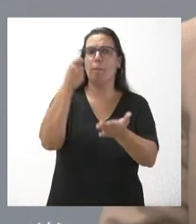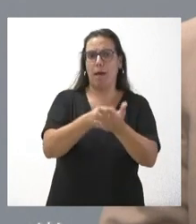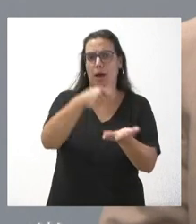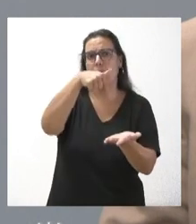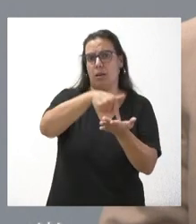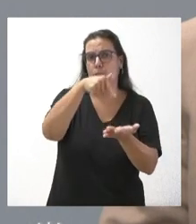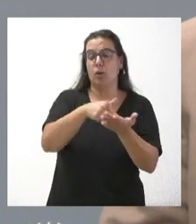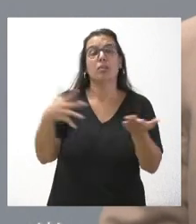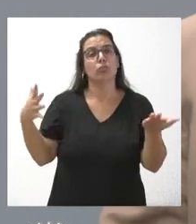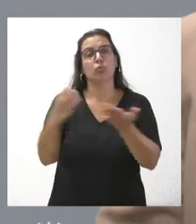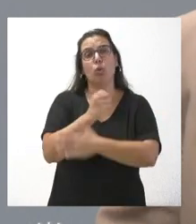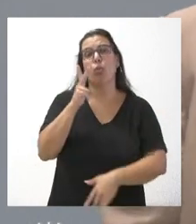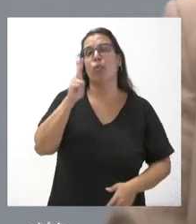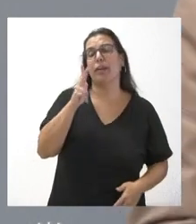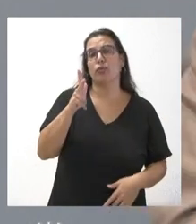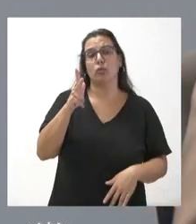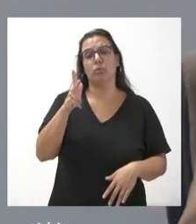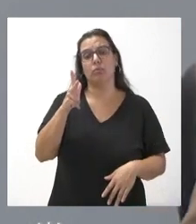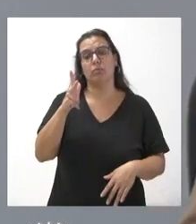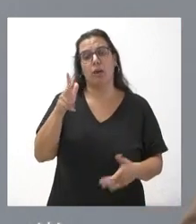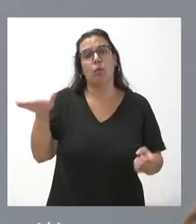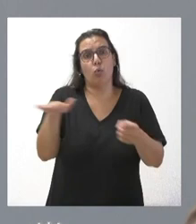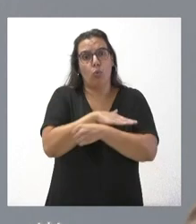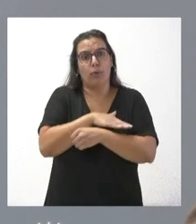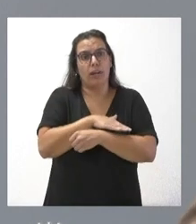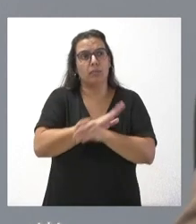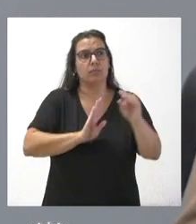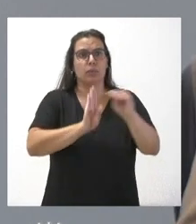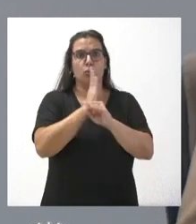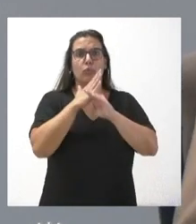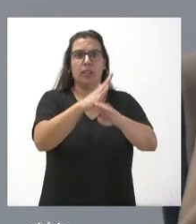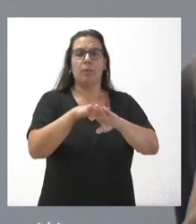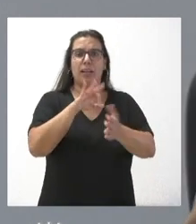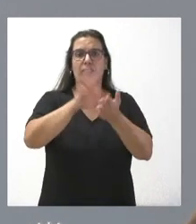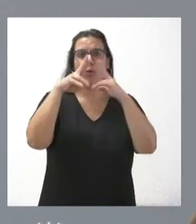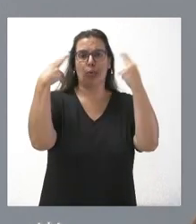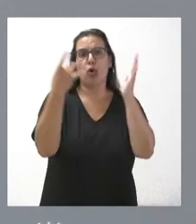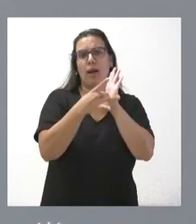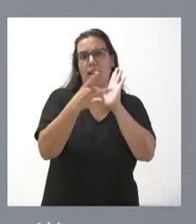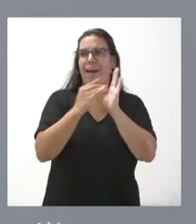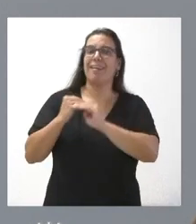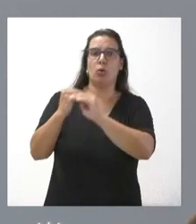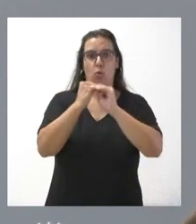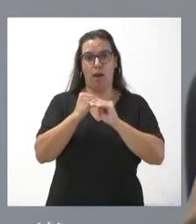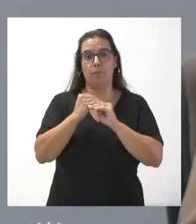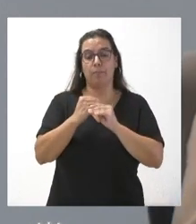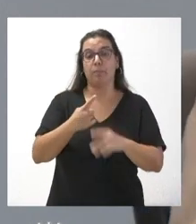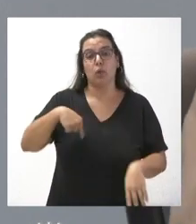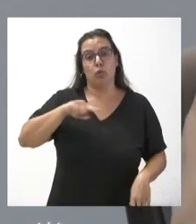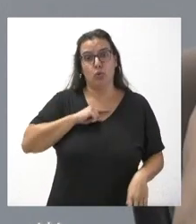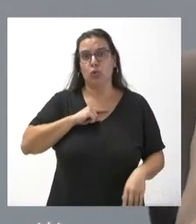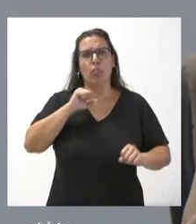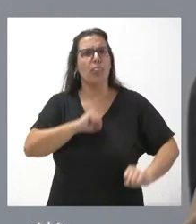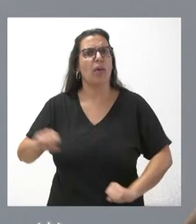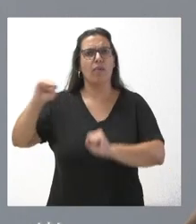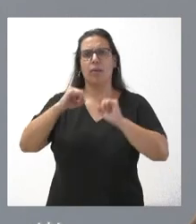los ciudadanos tienen derecho a recibir una financiación para los servicios públicos y unos servicios públicos de calidad en condiciones de igualdad. Nosotros que defendemos la igualdad entre todos